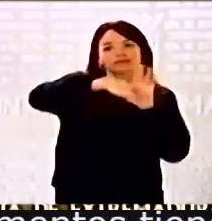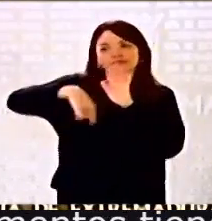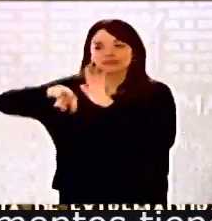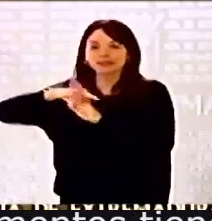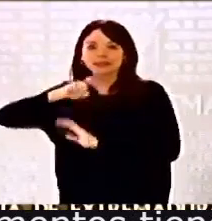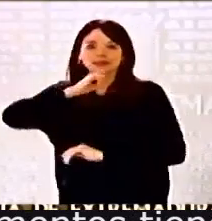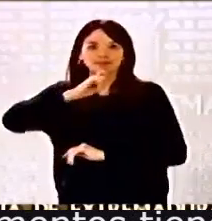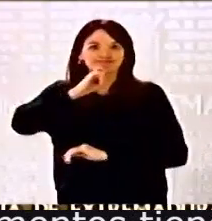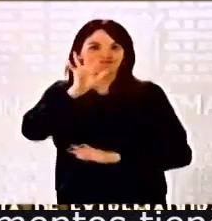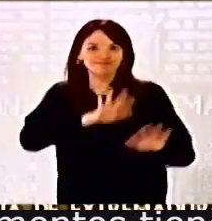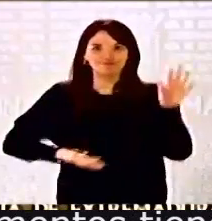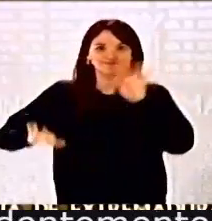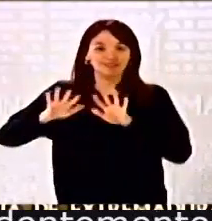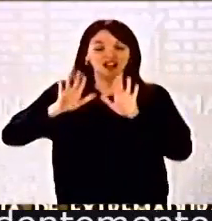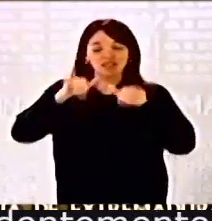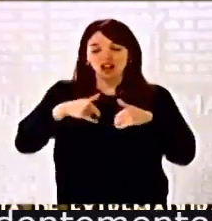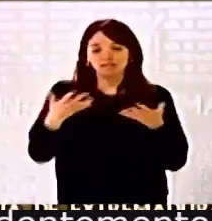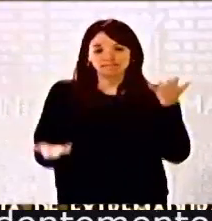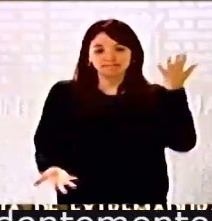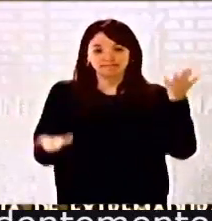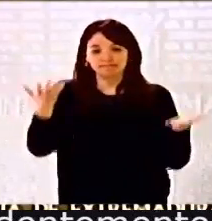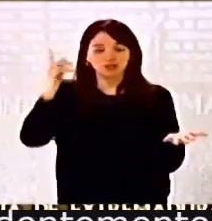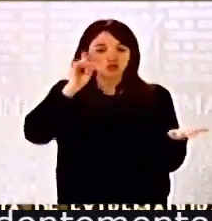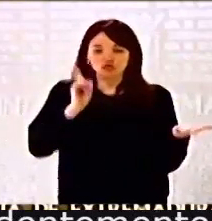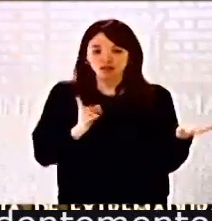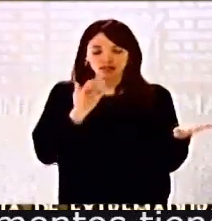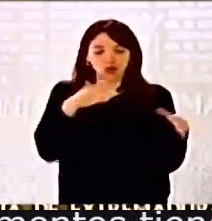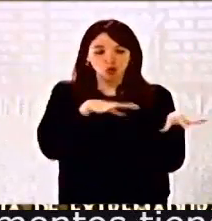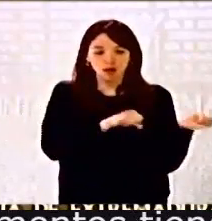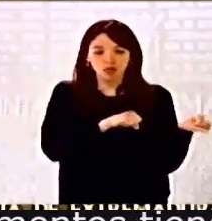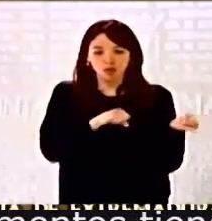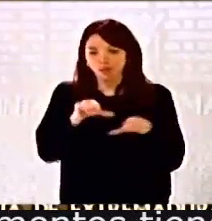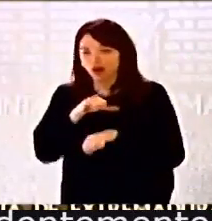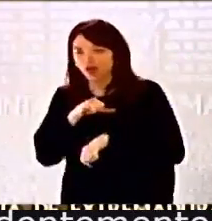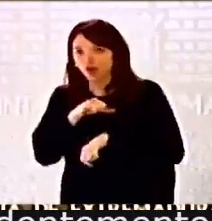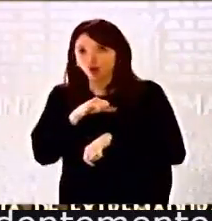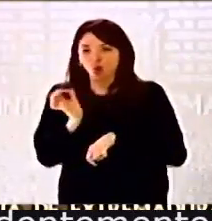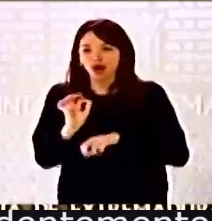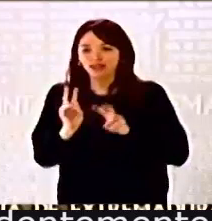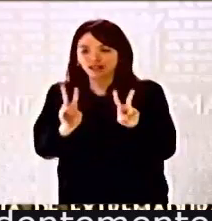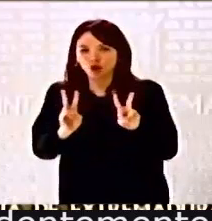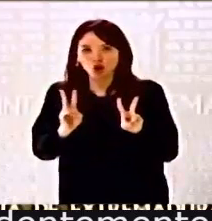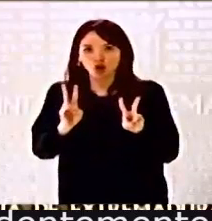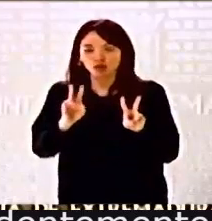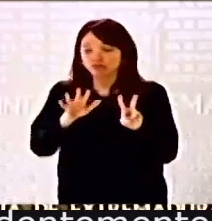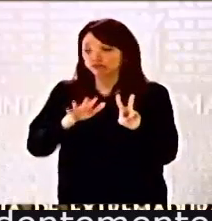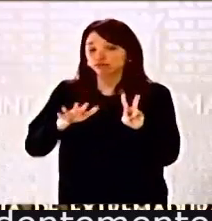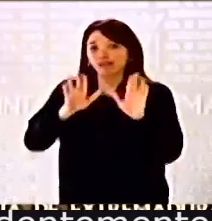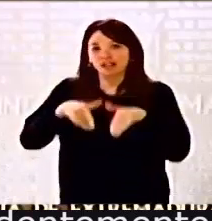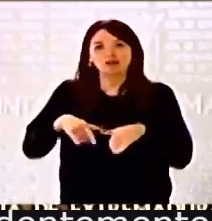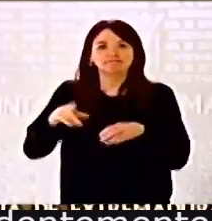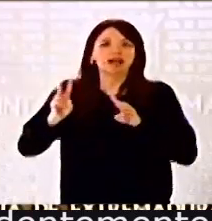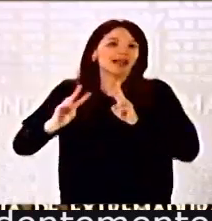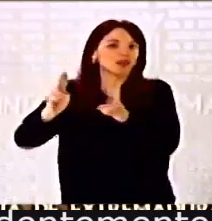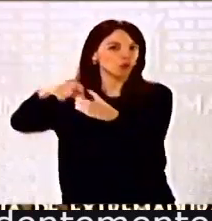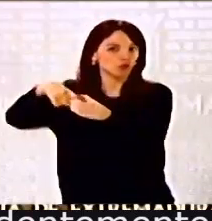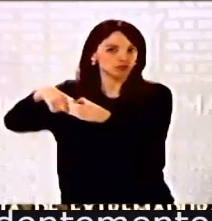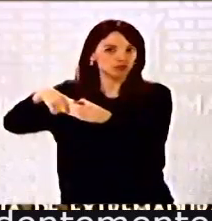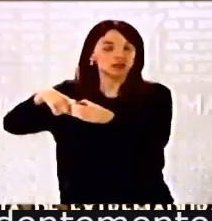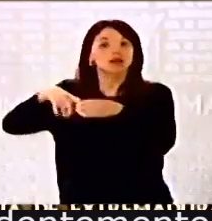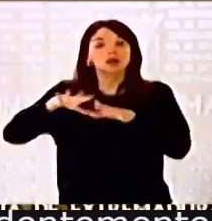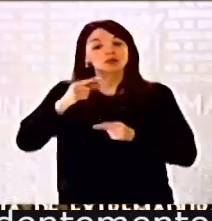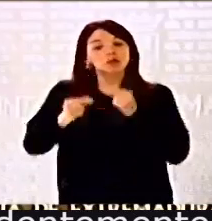una situación que es de inactividad. No sabe si estaban ocupados, parados y activos, y entonces los coloca en inactivos. Pero a medida que